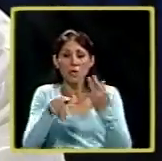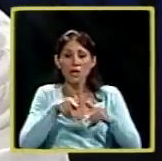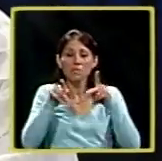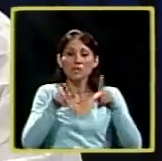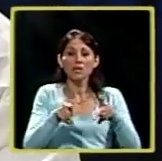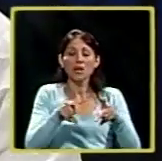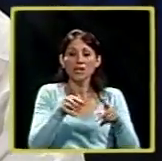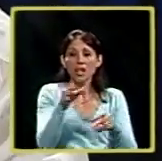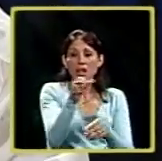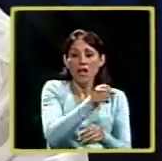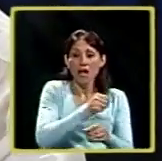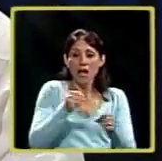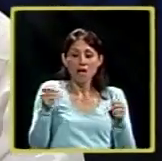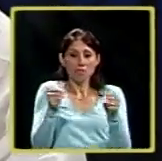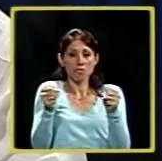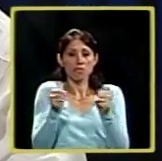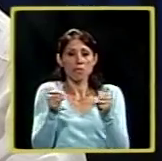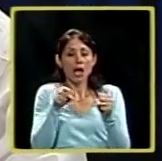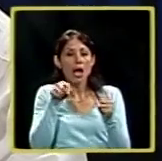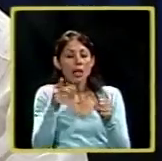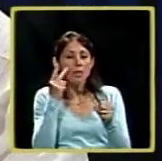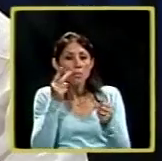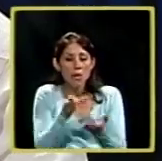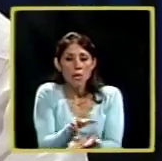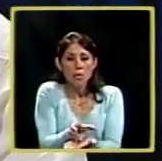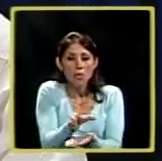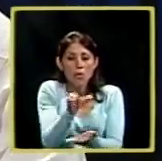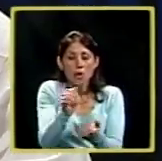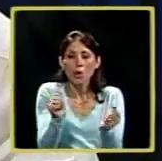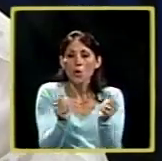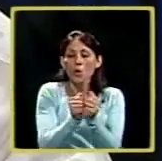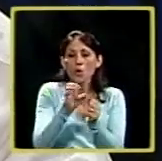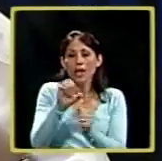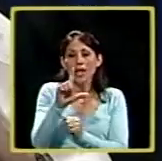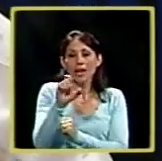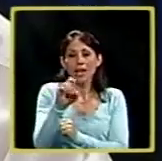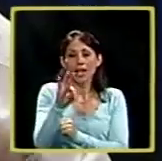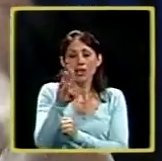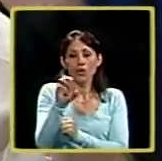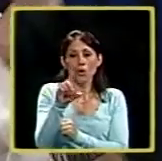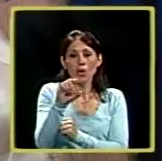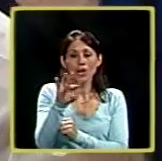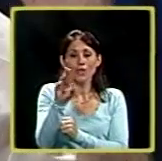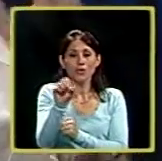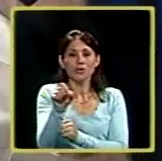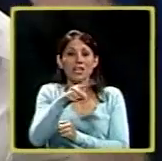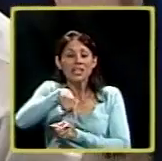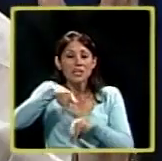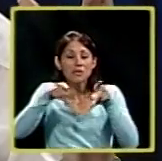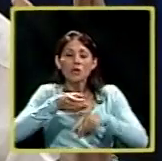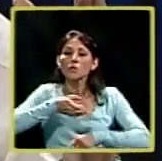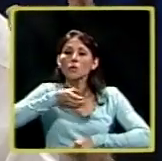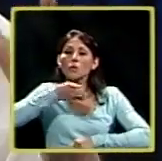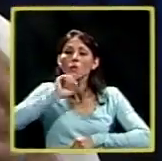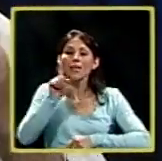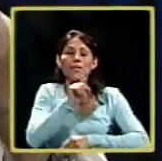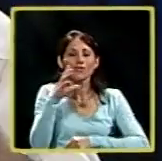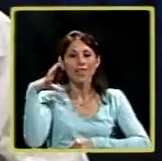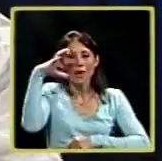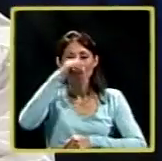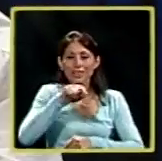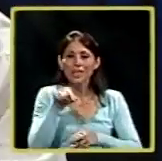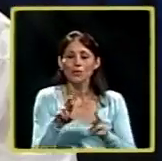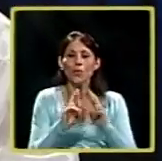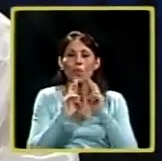con solución balanceada de electrolitos, se lo toman y no saben que eso fue el producto de la investigación para